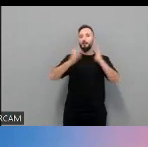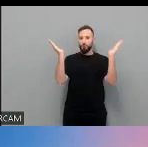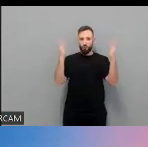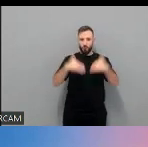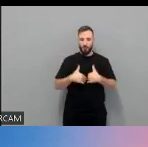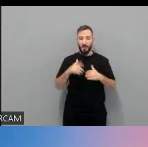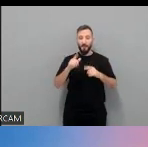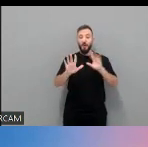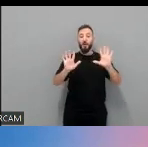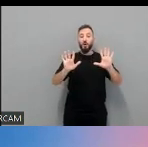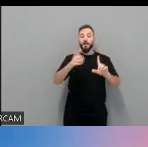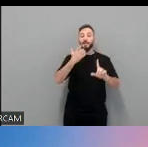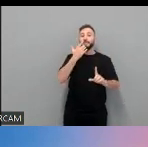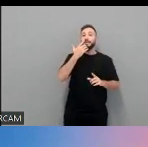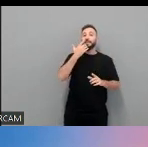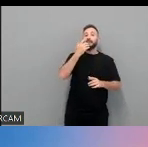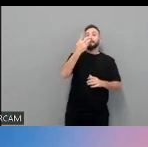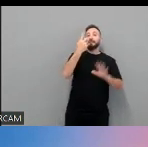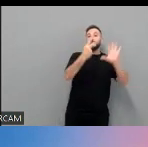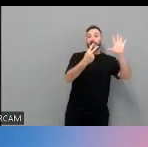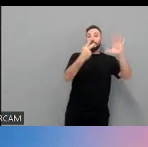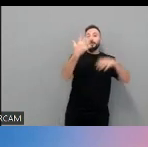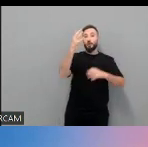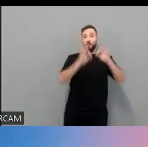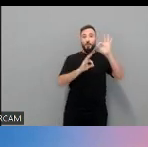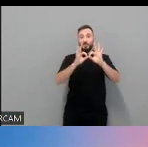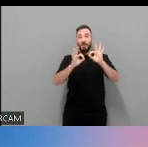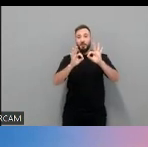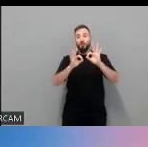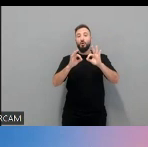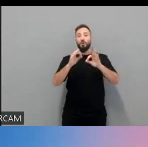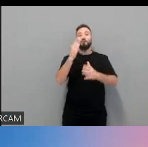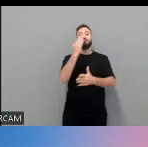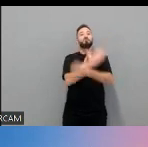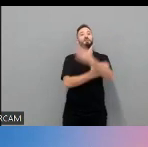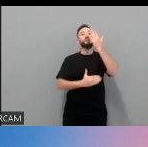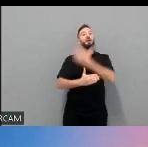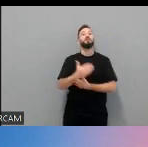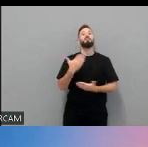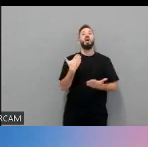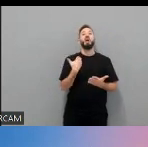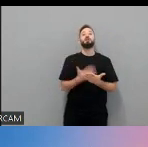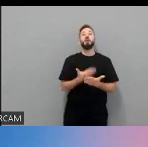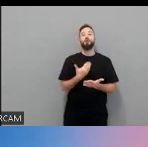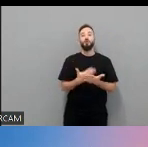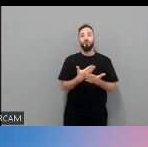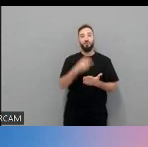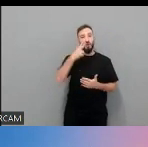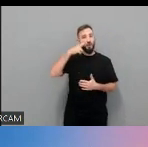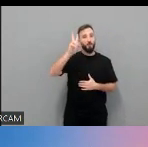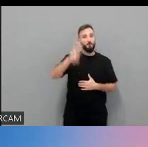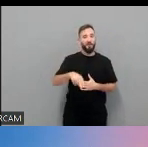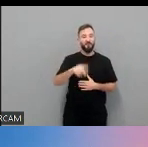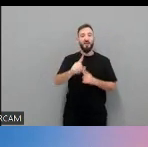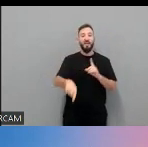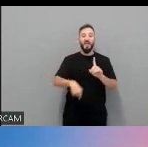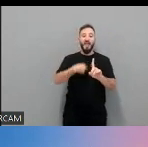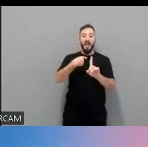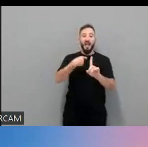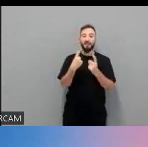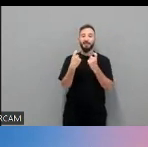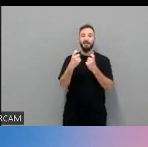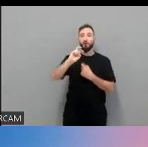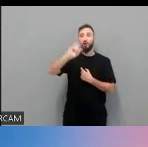del 75% he conocido en mi certificado de discapacidad la necesidad de una